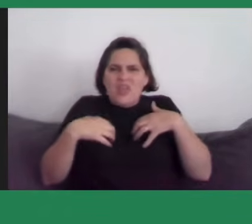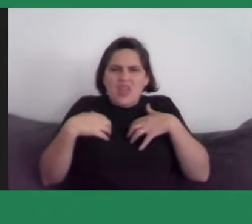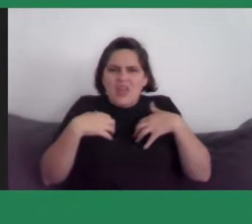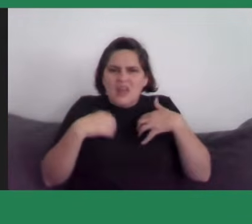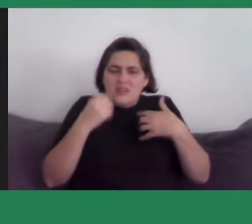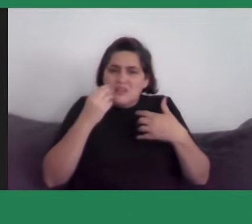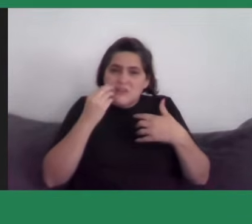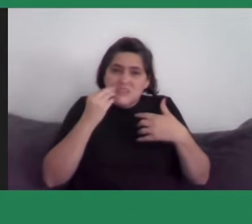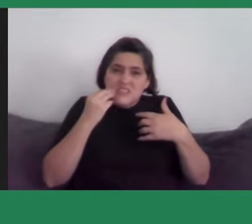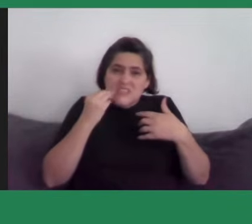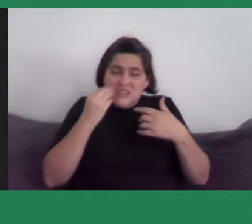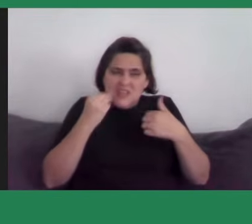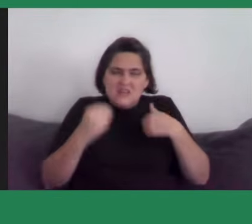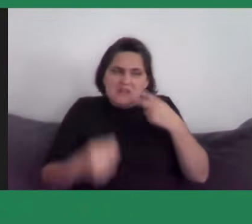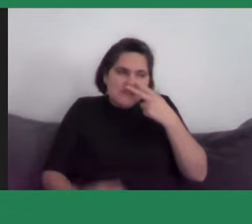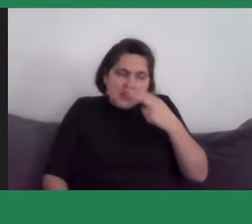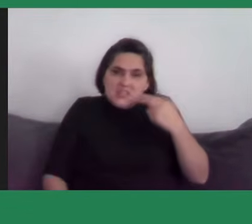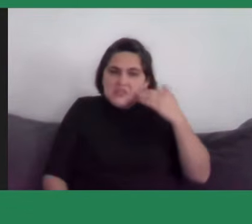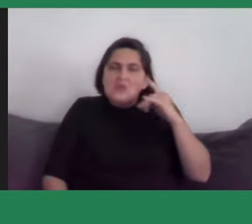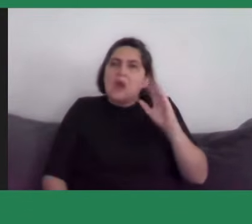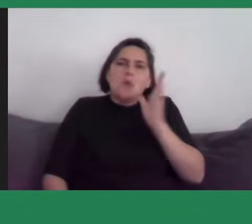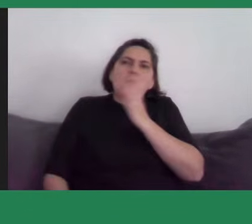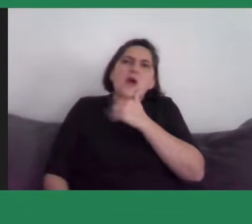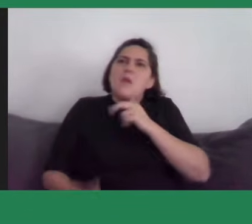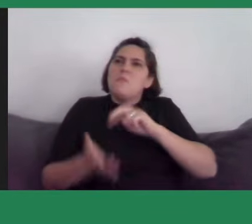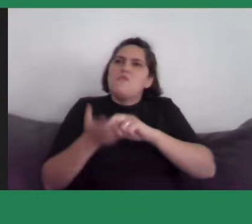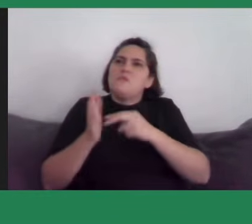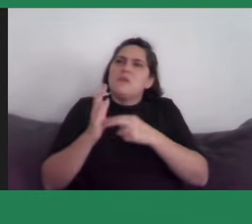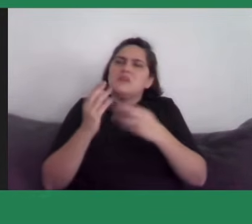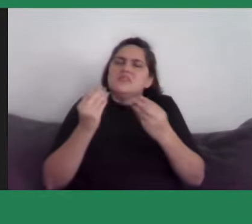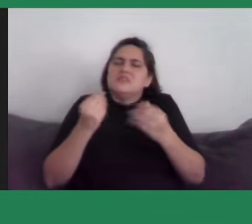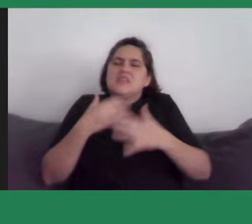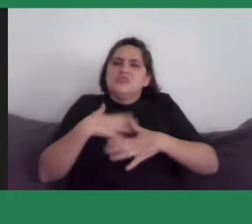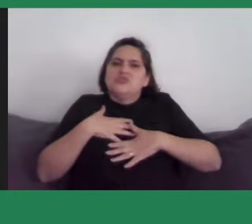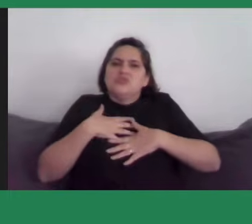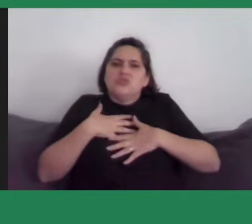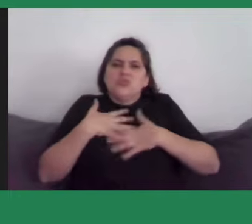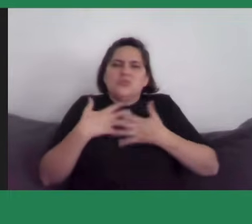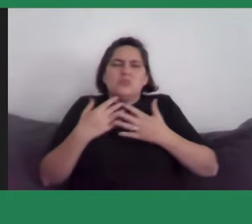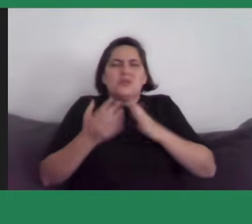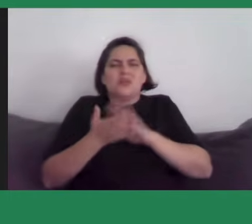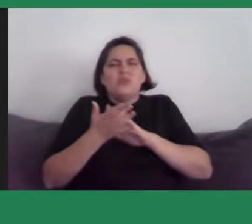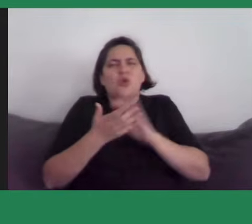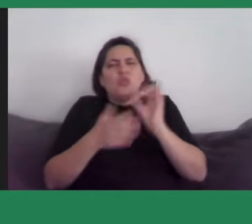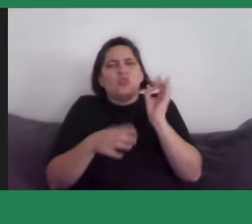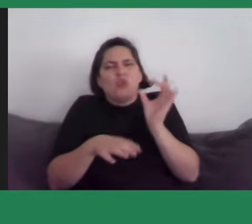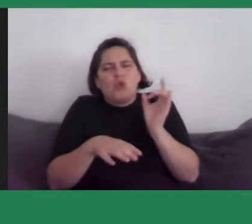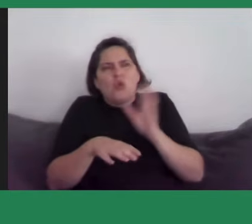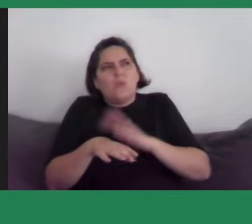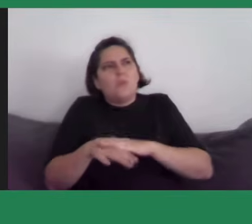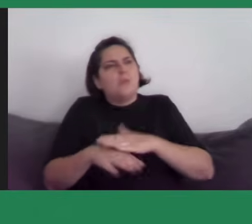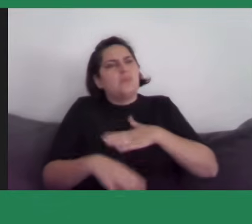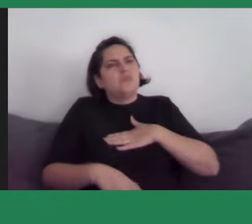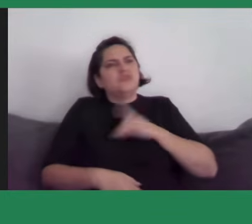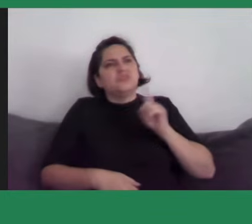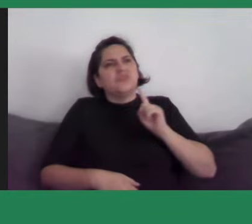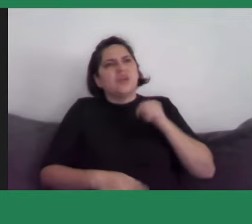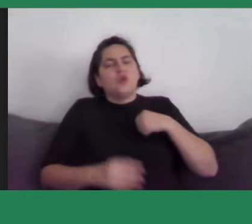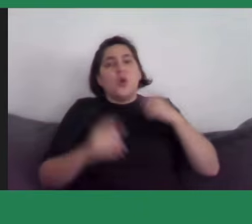no presente alguna dificultad sensorial como hiposensibilidad al dolor, hipersensibilidad a los ruidos,